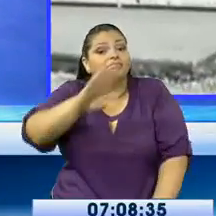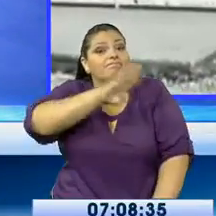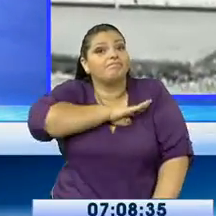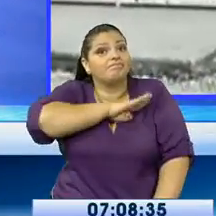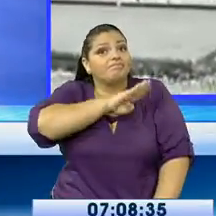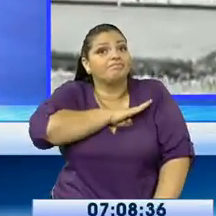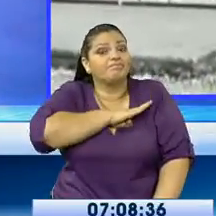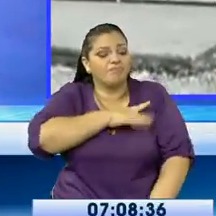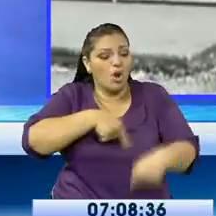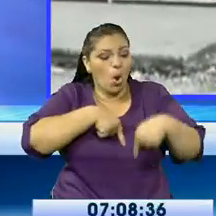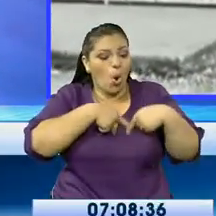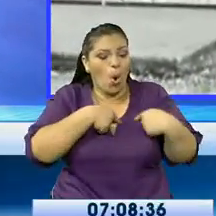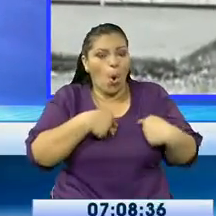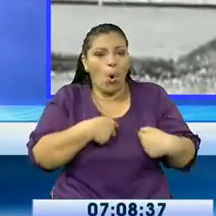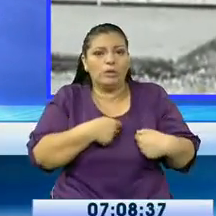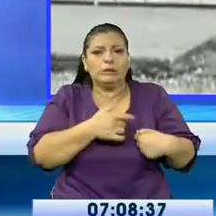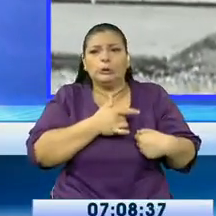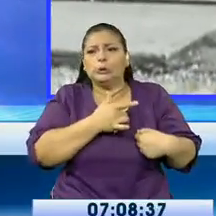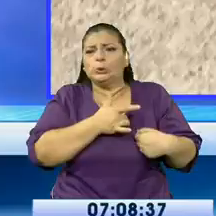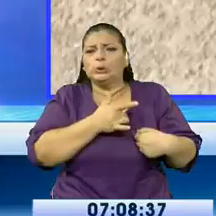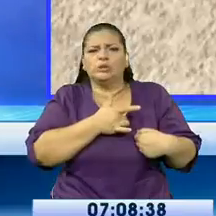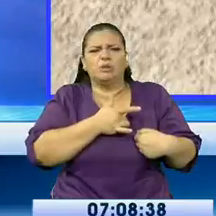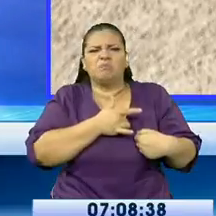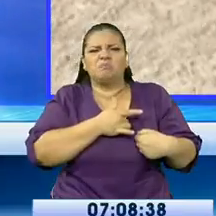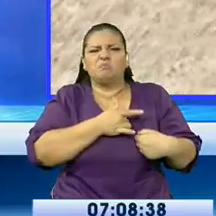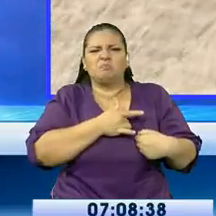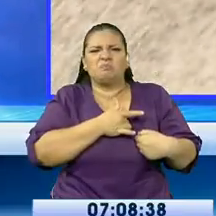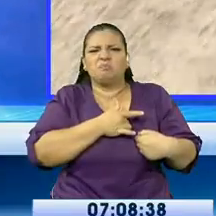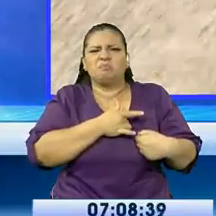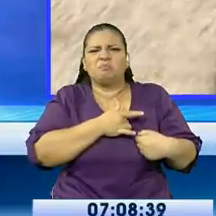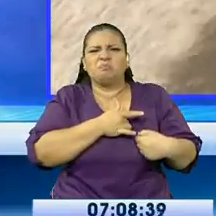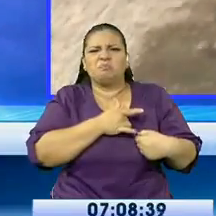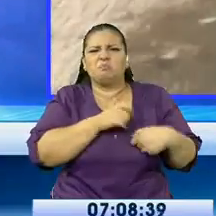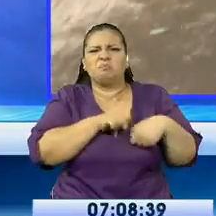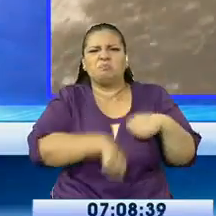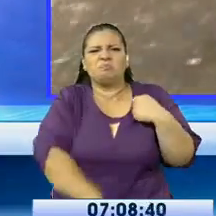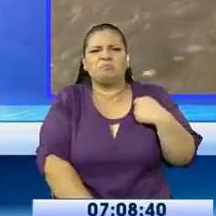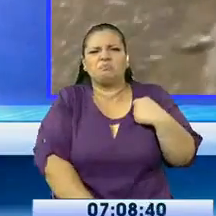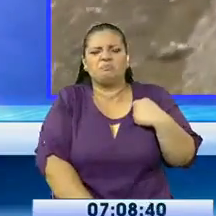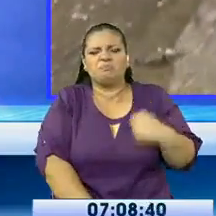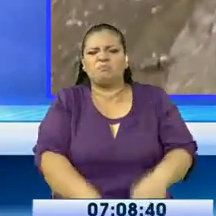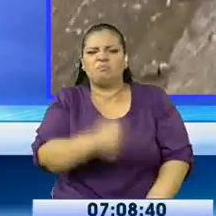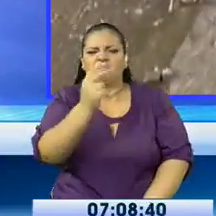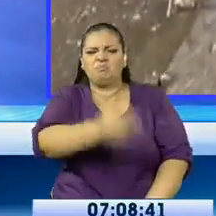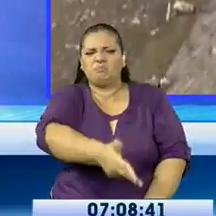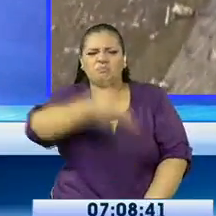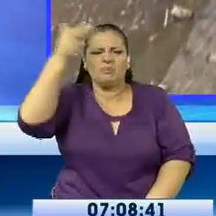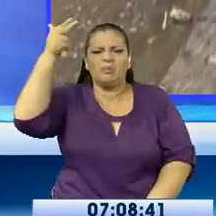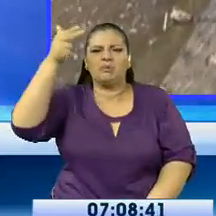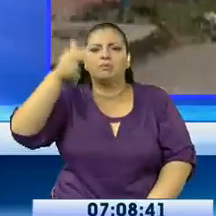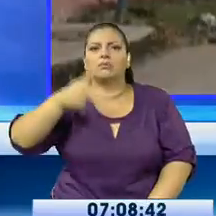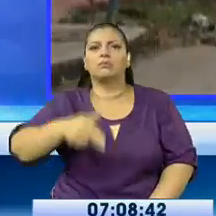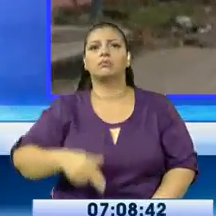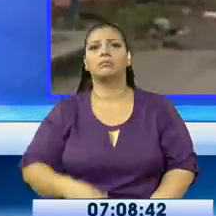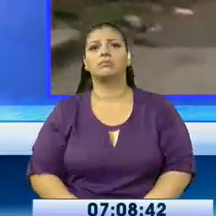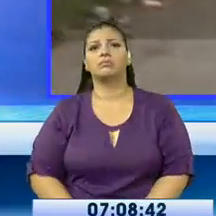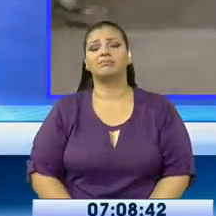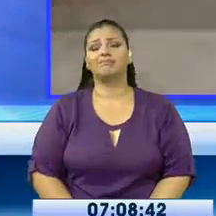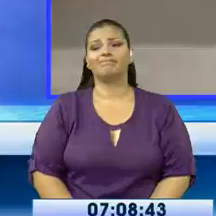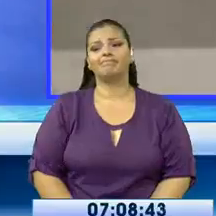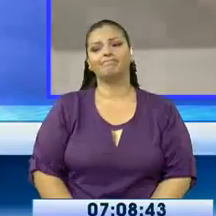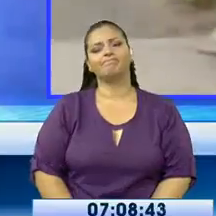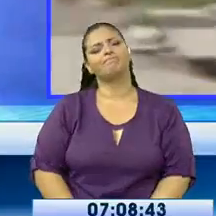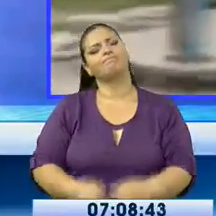respecto a la muerte, solamente esperar que se haga justicia. Listo, caballero, muchas gracias. Y eso es lo que